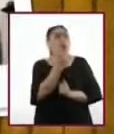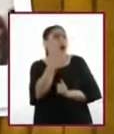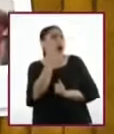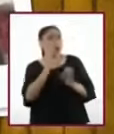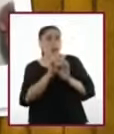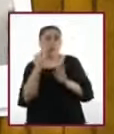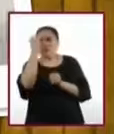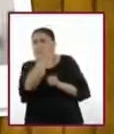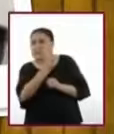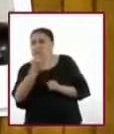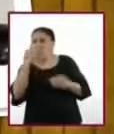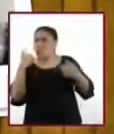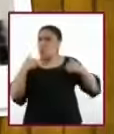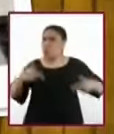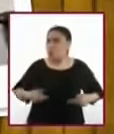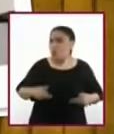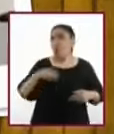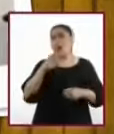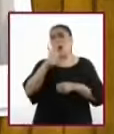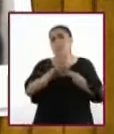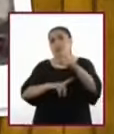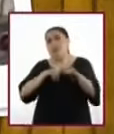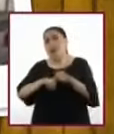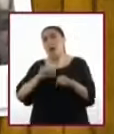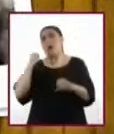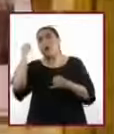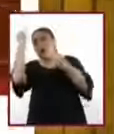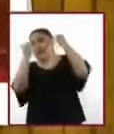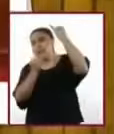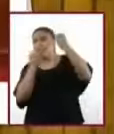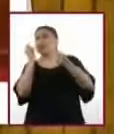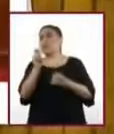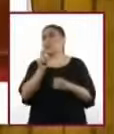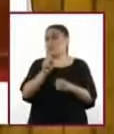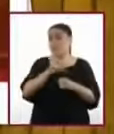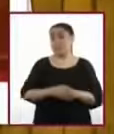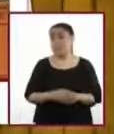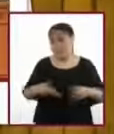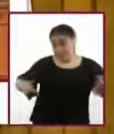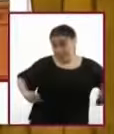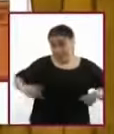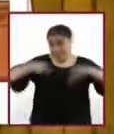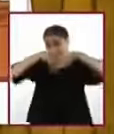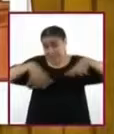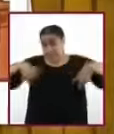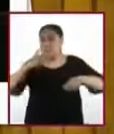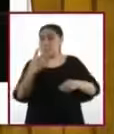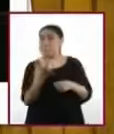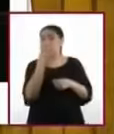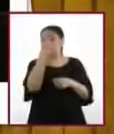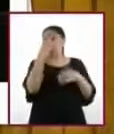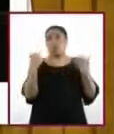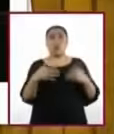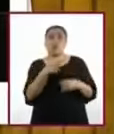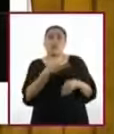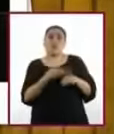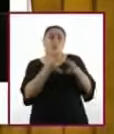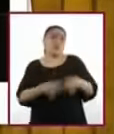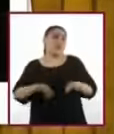rostros humanos y de animales o de seres imaginarios. En el teatro, las máscaras han tenido un papel muy